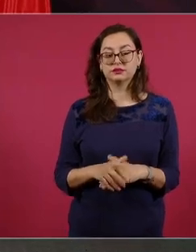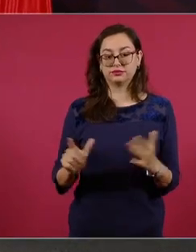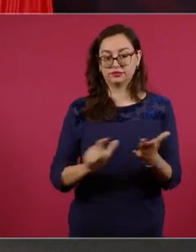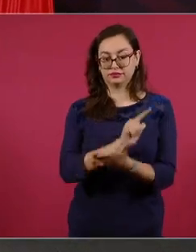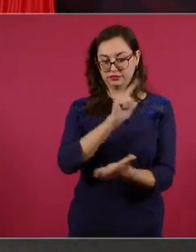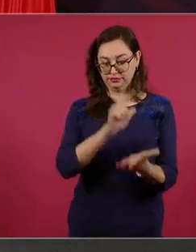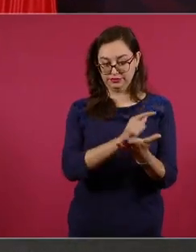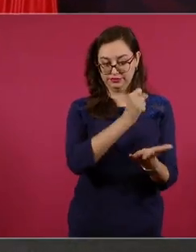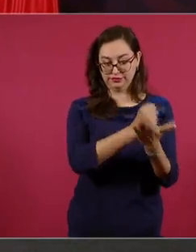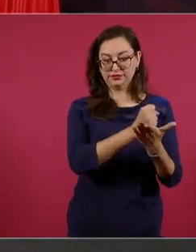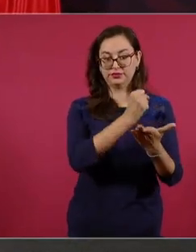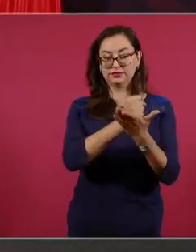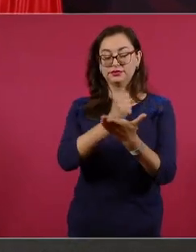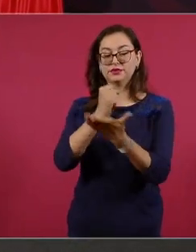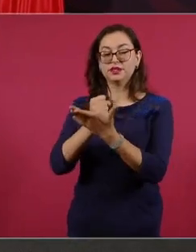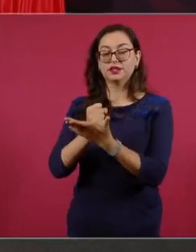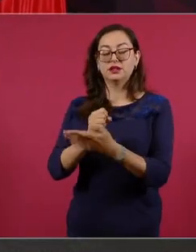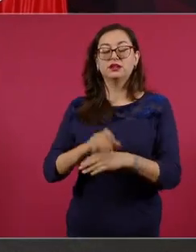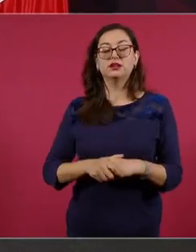legalizado